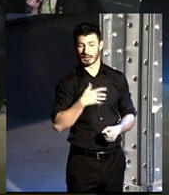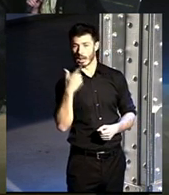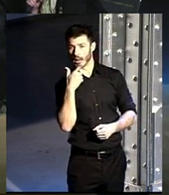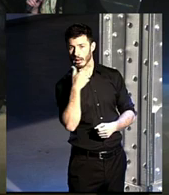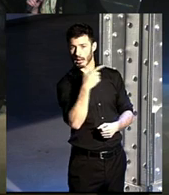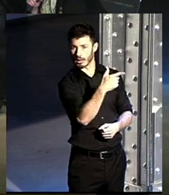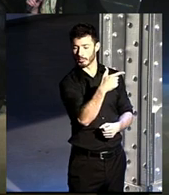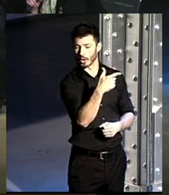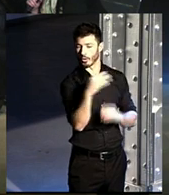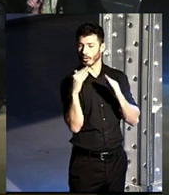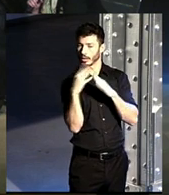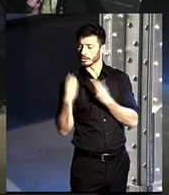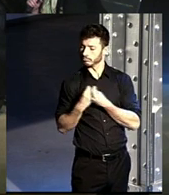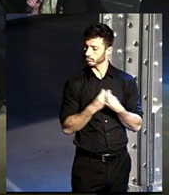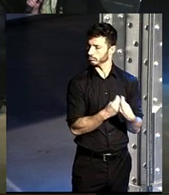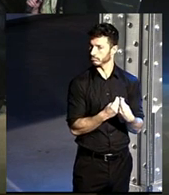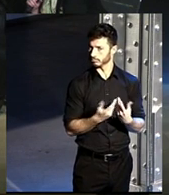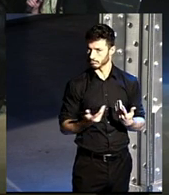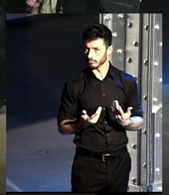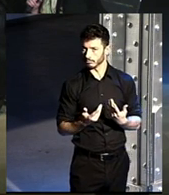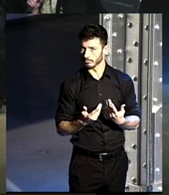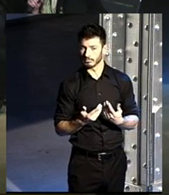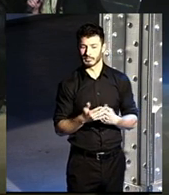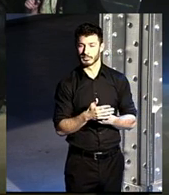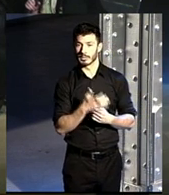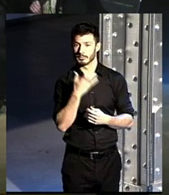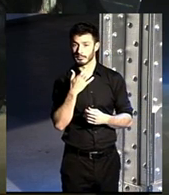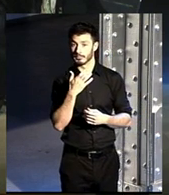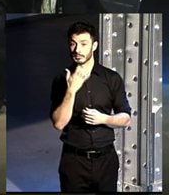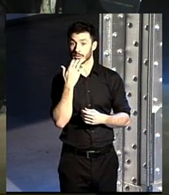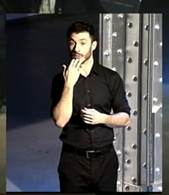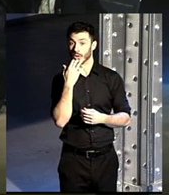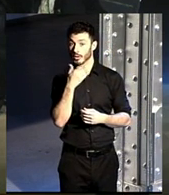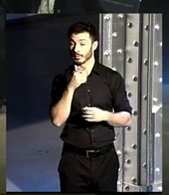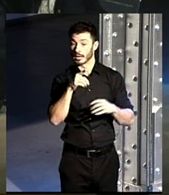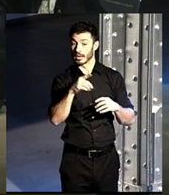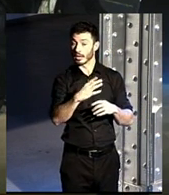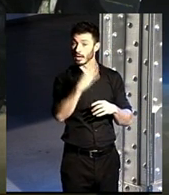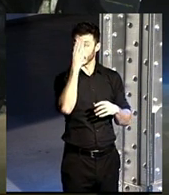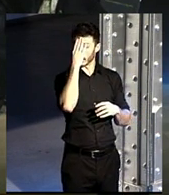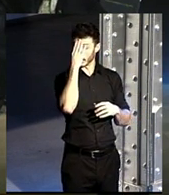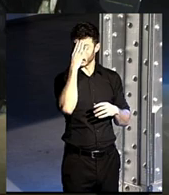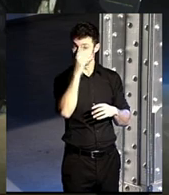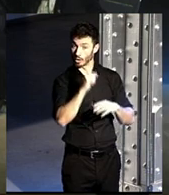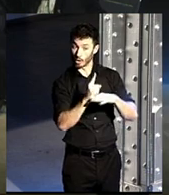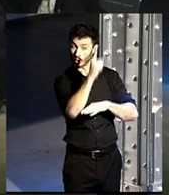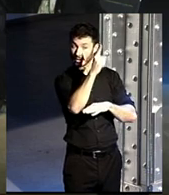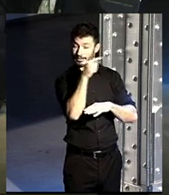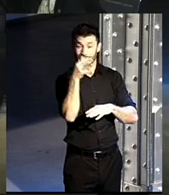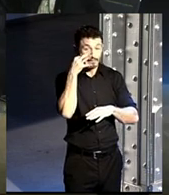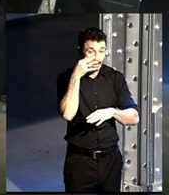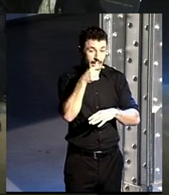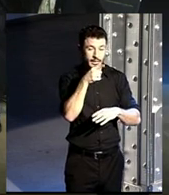casa, ¿no? Tenemos, por ejemplo, esos grabados de la bala, del proyectil que viaja a la luna, y en realidad es un salón burgués, ¿no? Decimonónico.